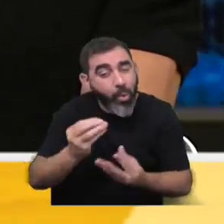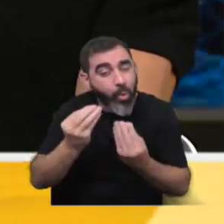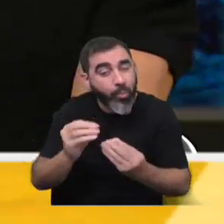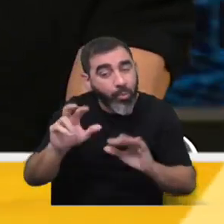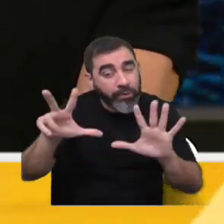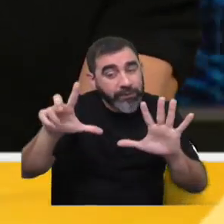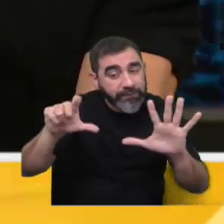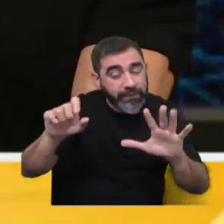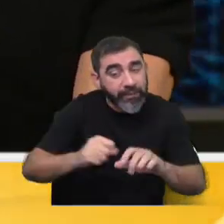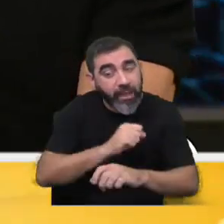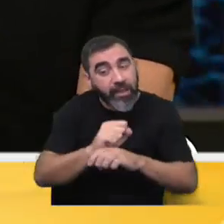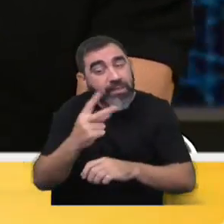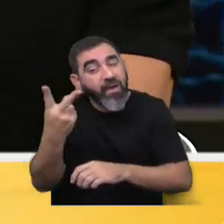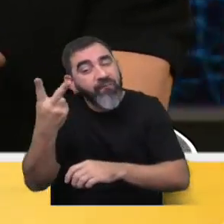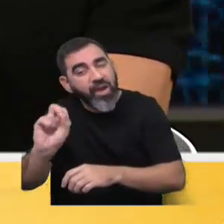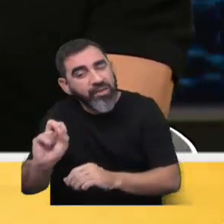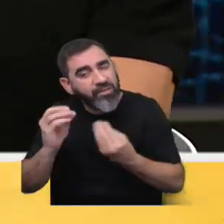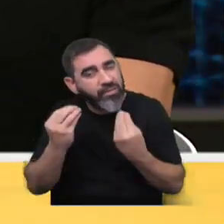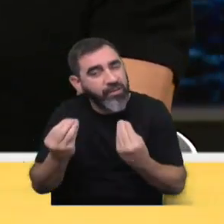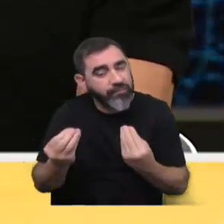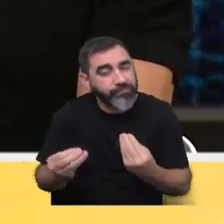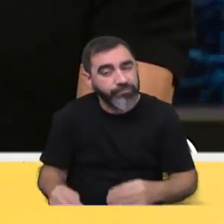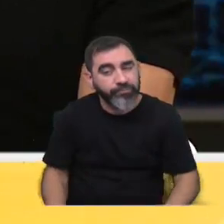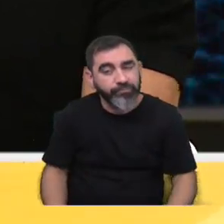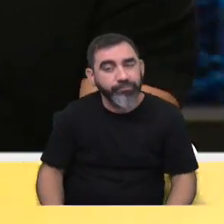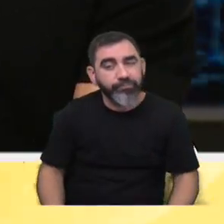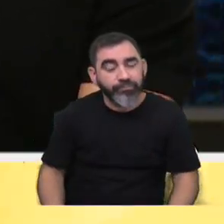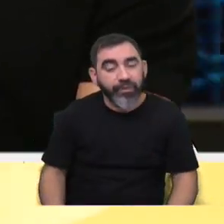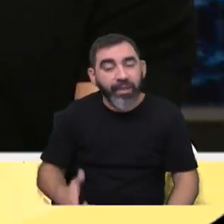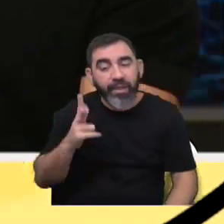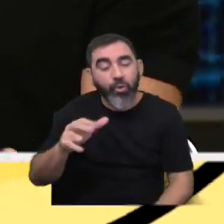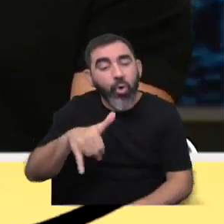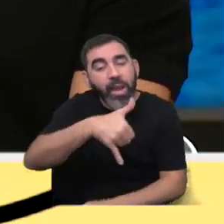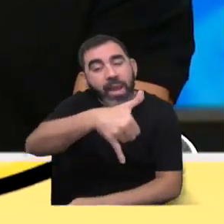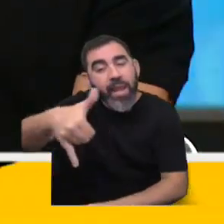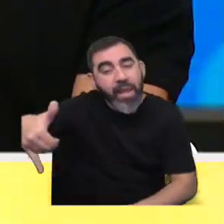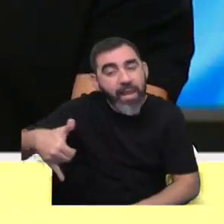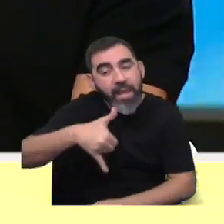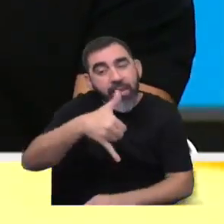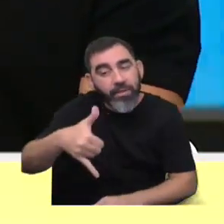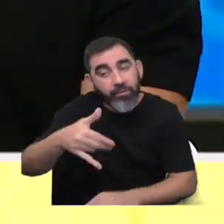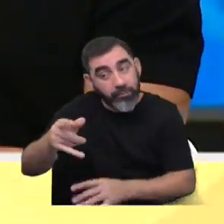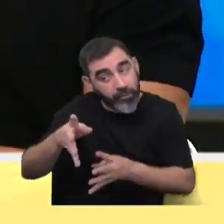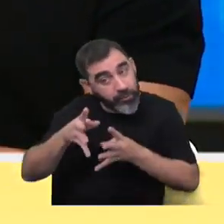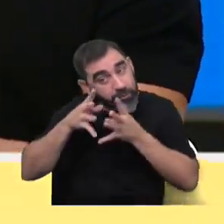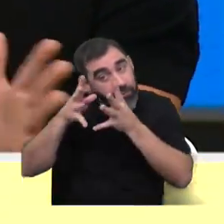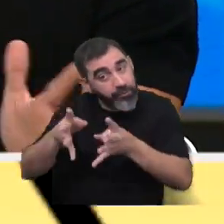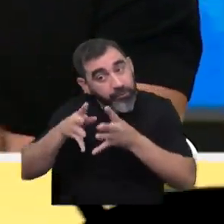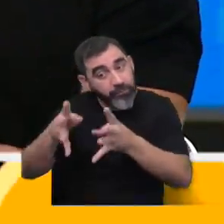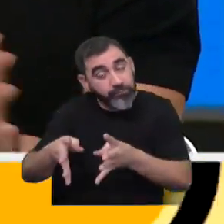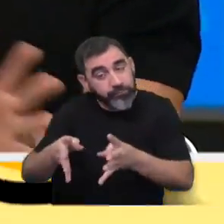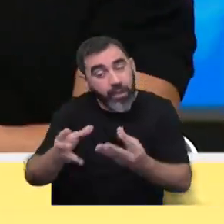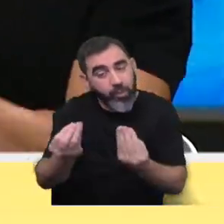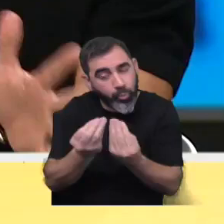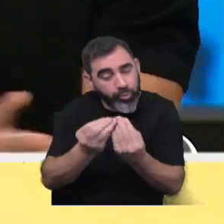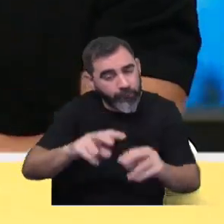70 hasta 20 como para tener el hidrógeno en forma líquida? Claro. Y ahí está un poco el desafío y bueno, y donde hay muchas líneas de